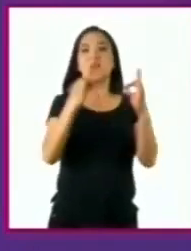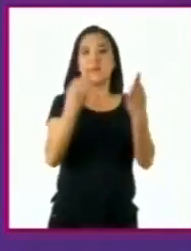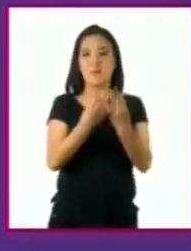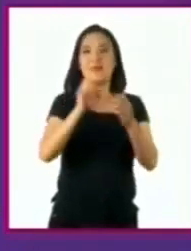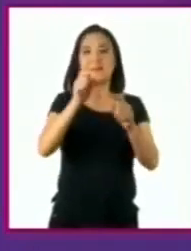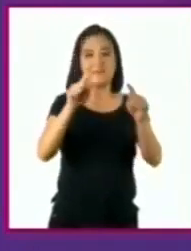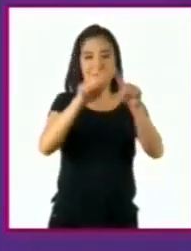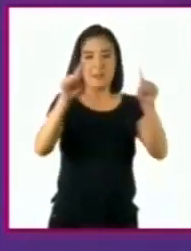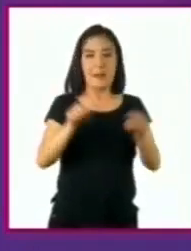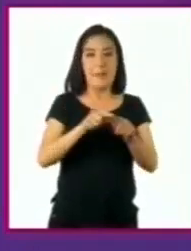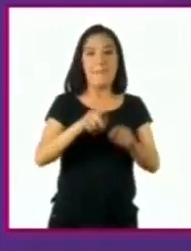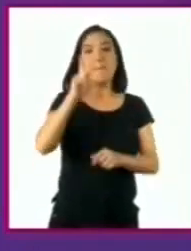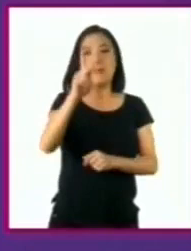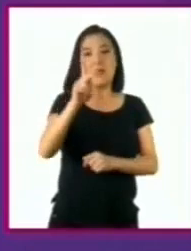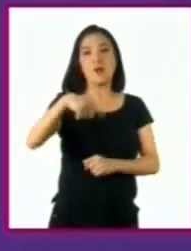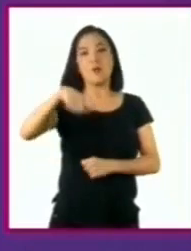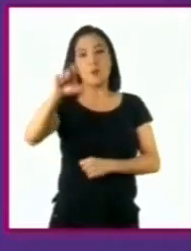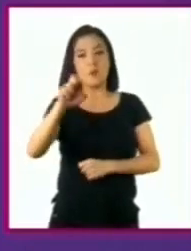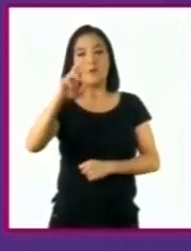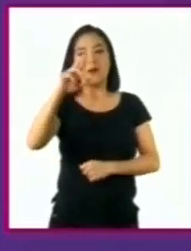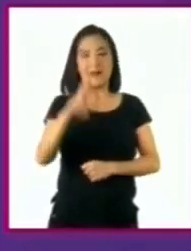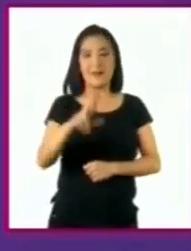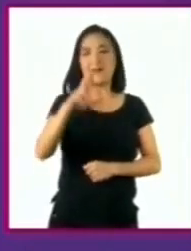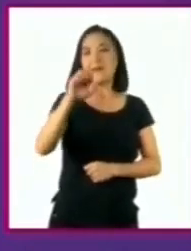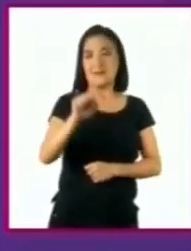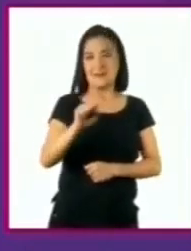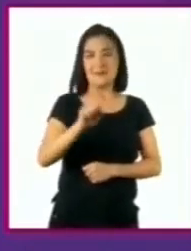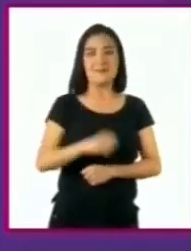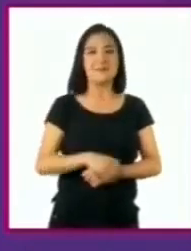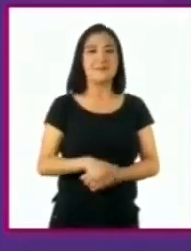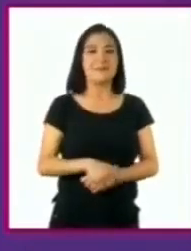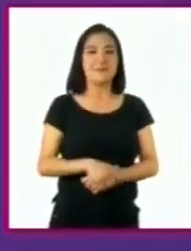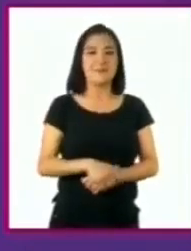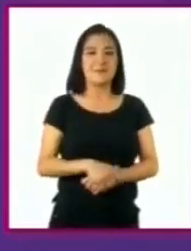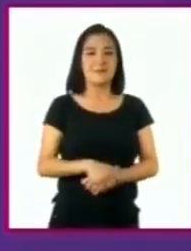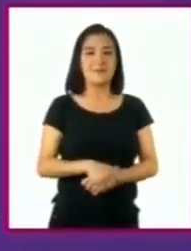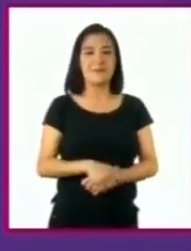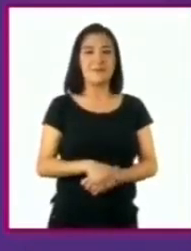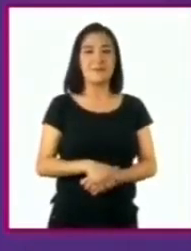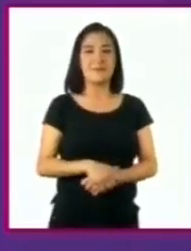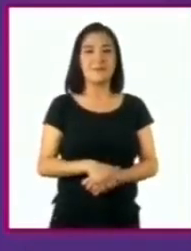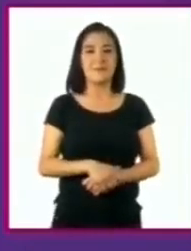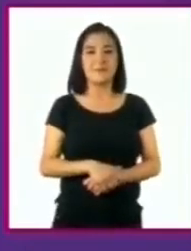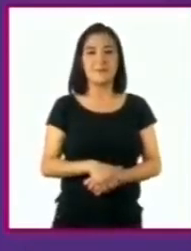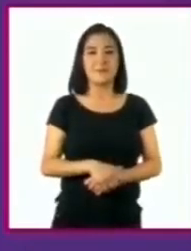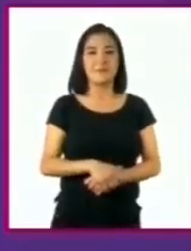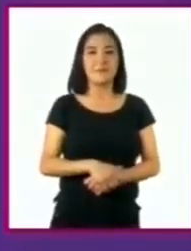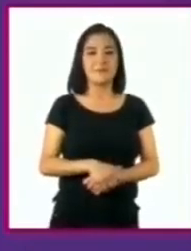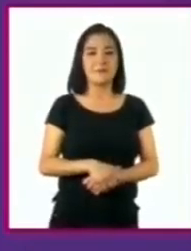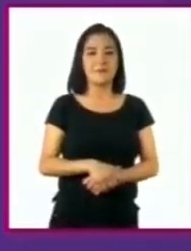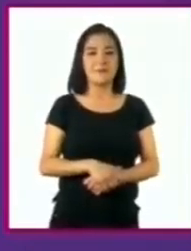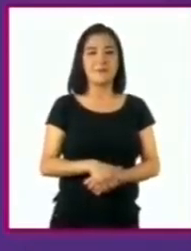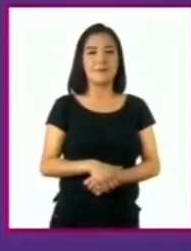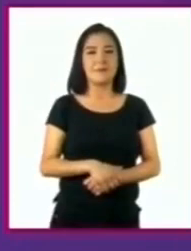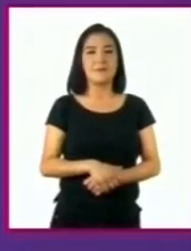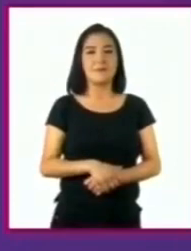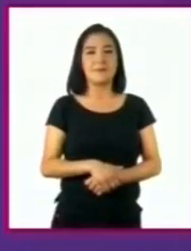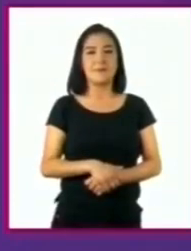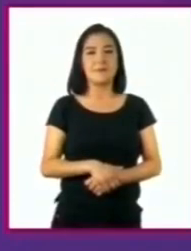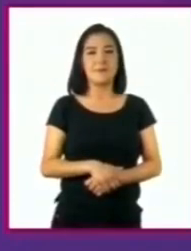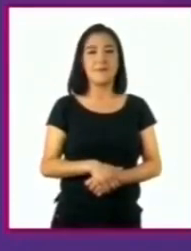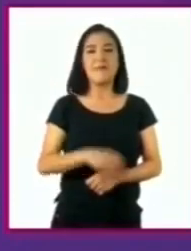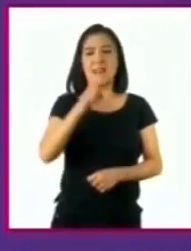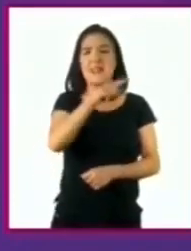cuadrilátero P, Q, R, S. Esto